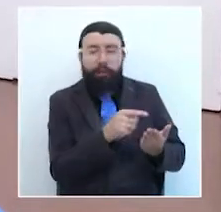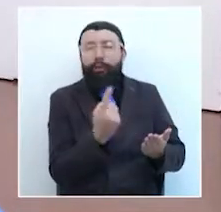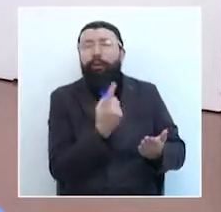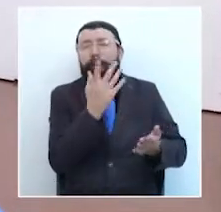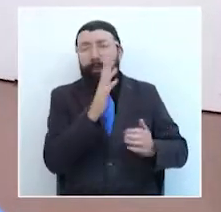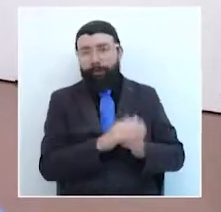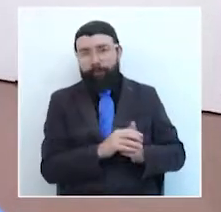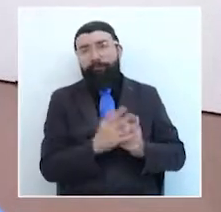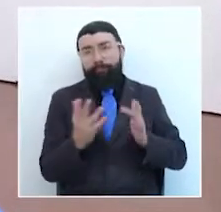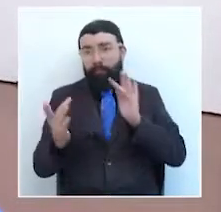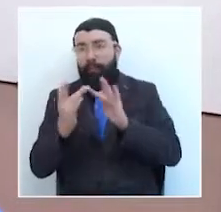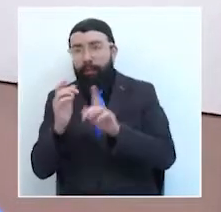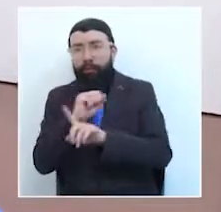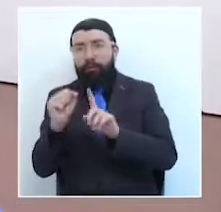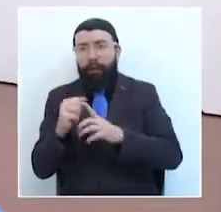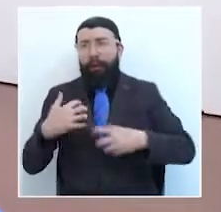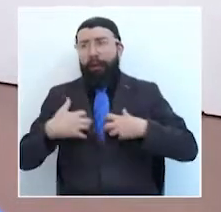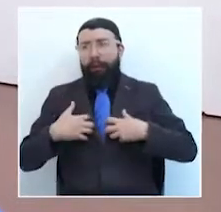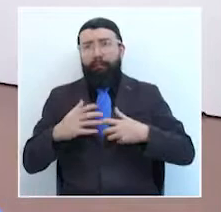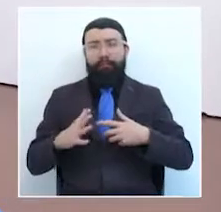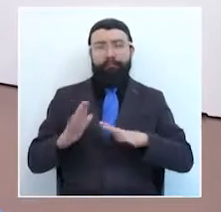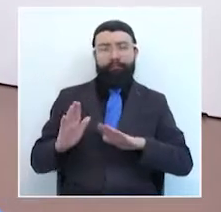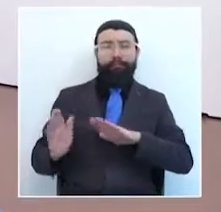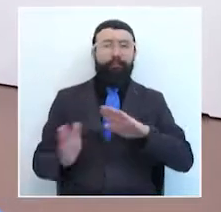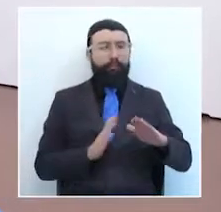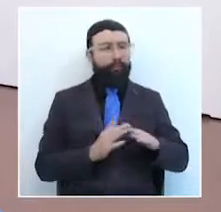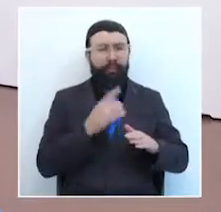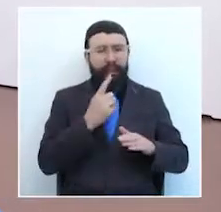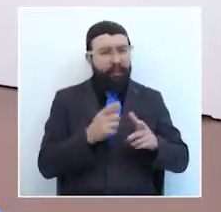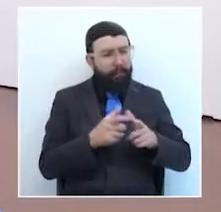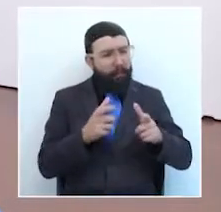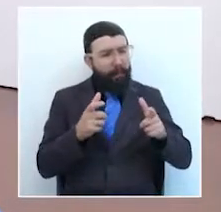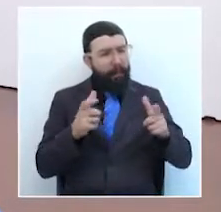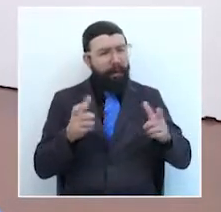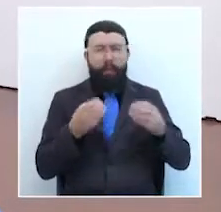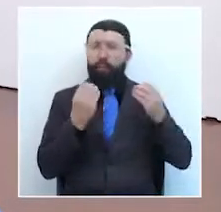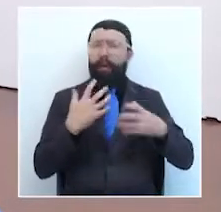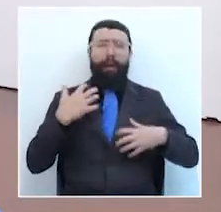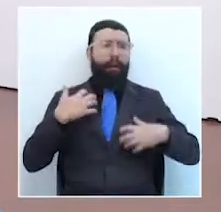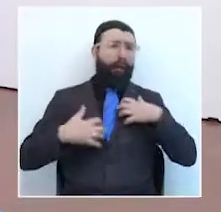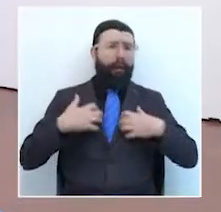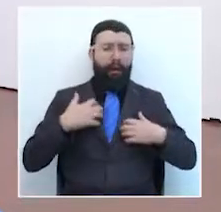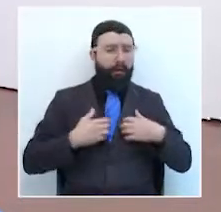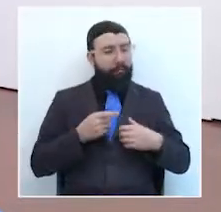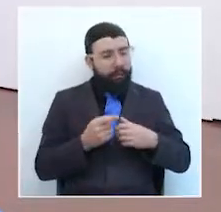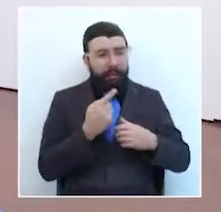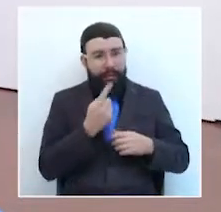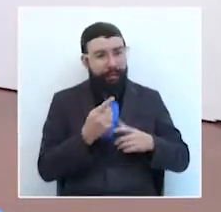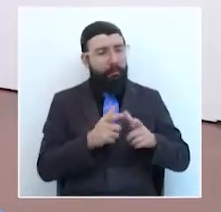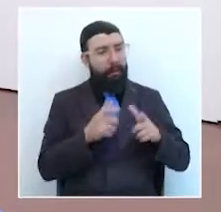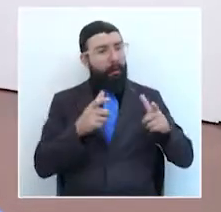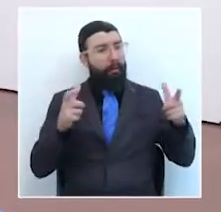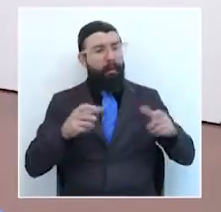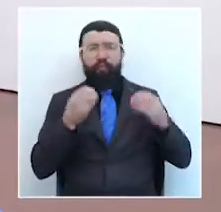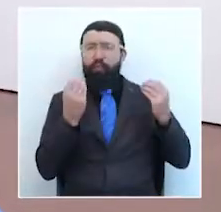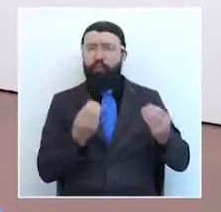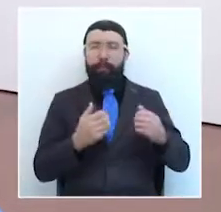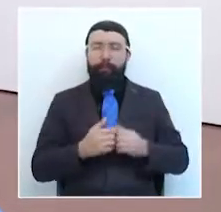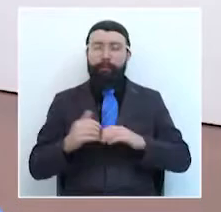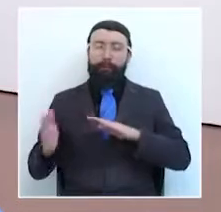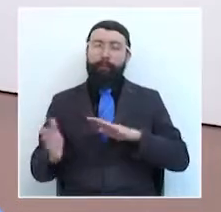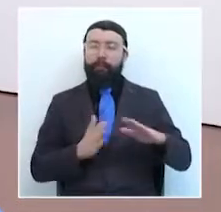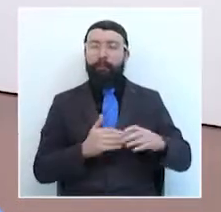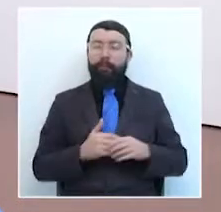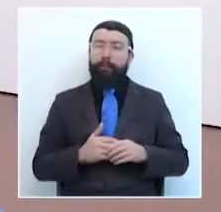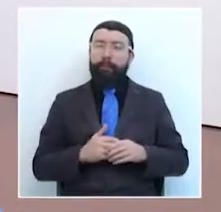pero ahí se dice que se está incrementando el tema de las fobias son unos estudios que hay bueno sin hablar de